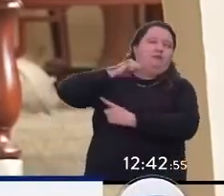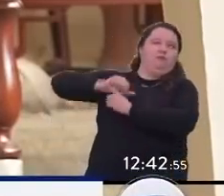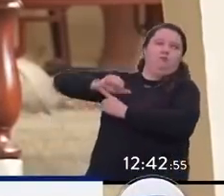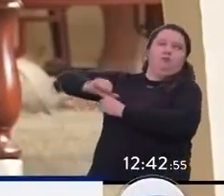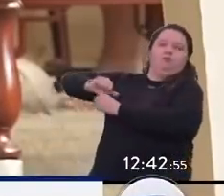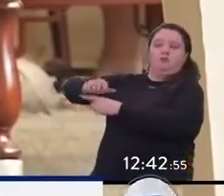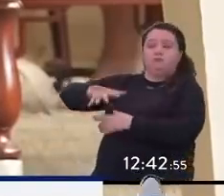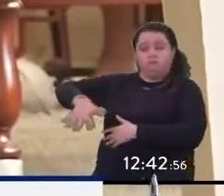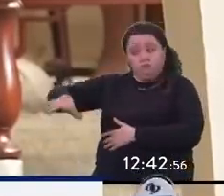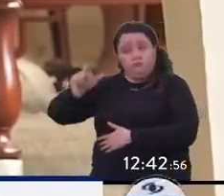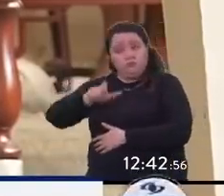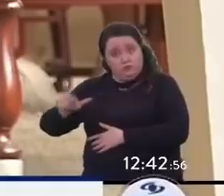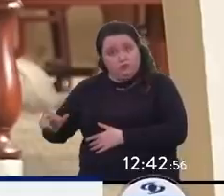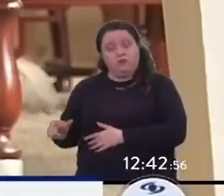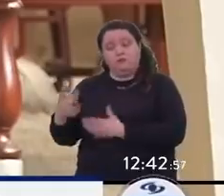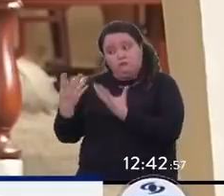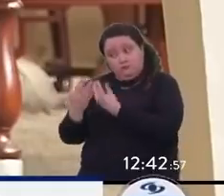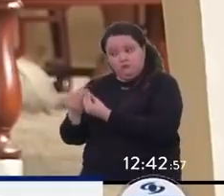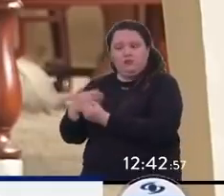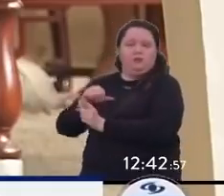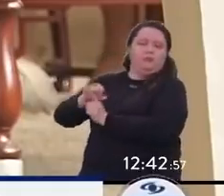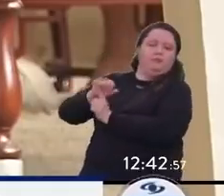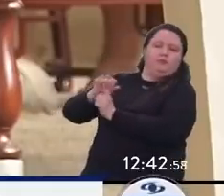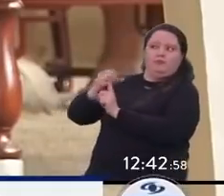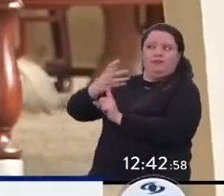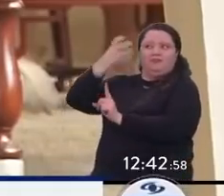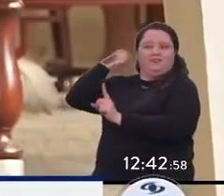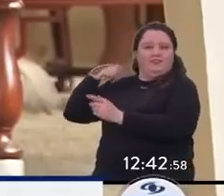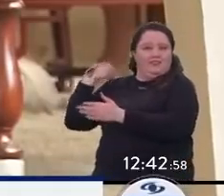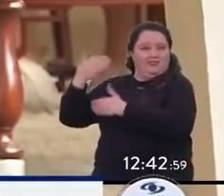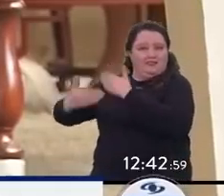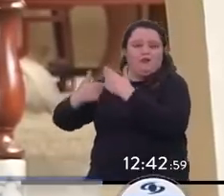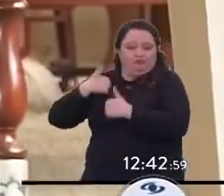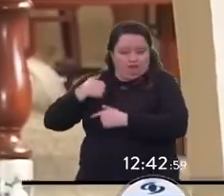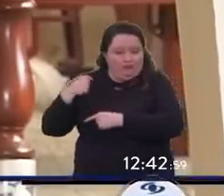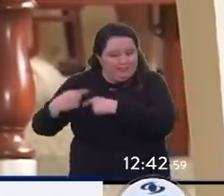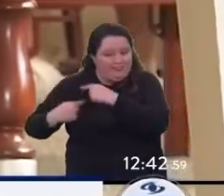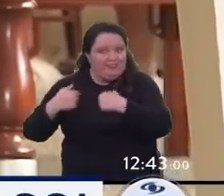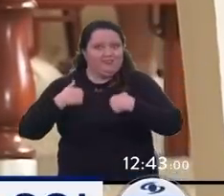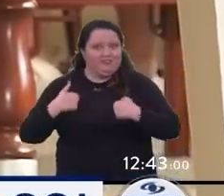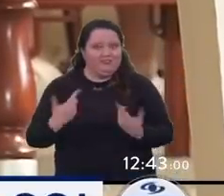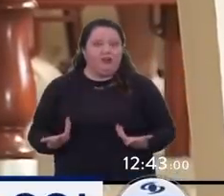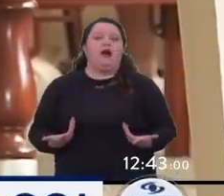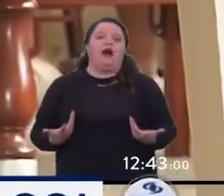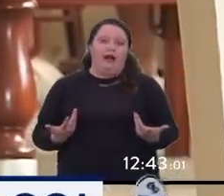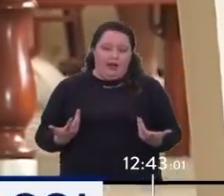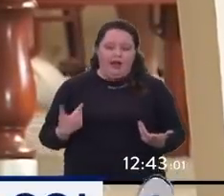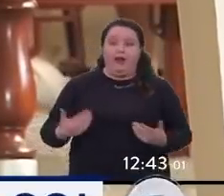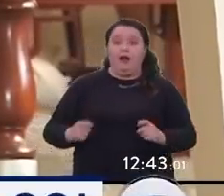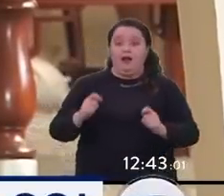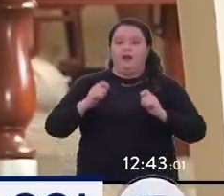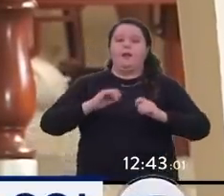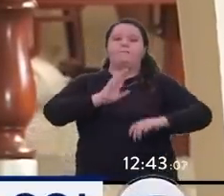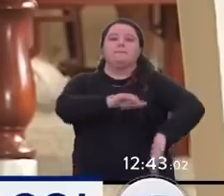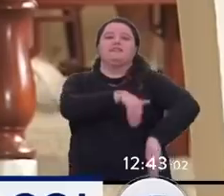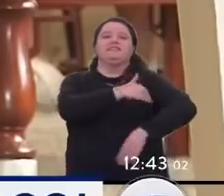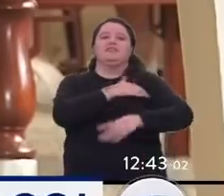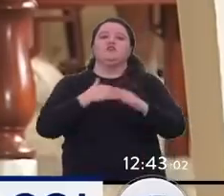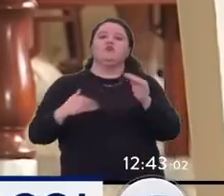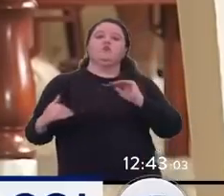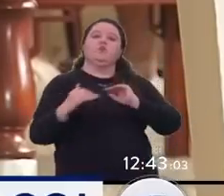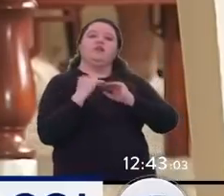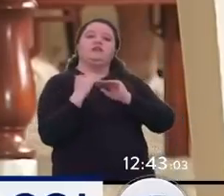de un pueblo que históricamente ha estado olvidado. Así que pues vamos a crear el Ministerio de la